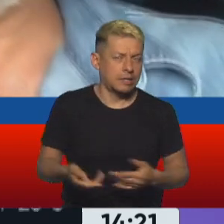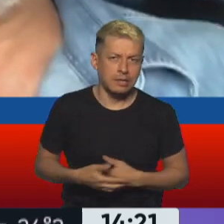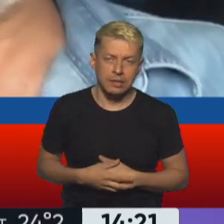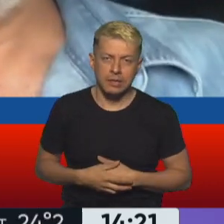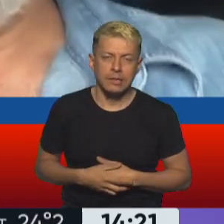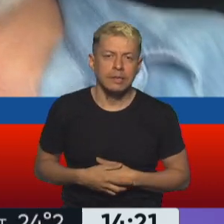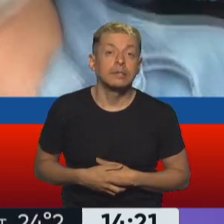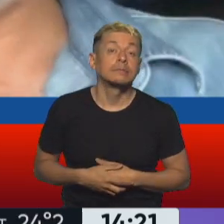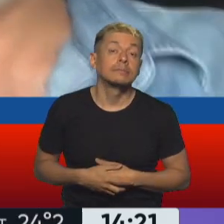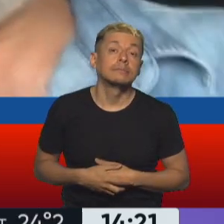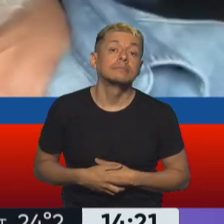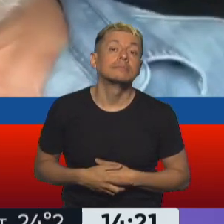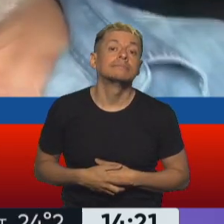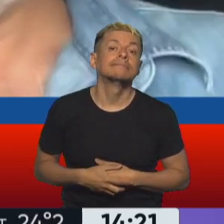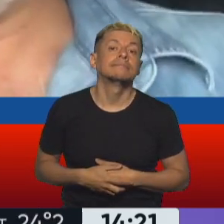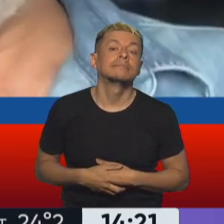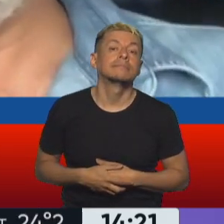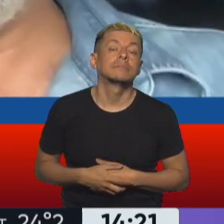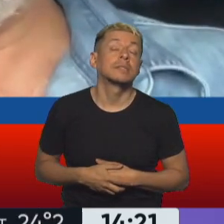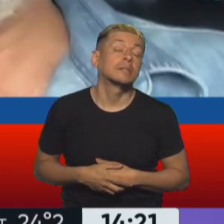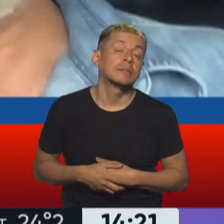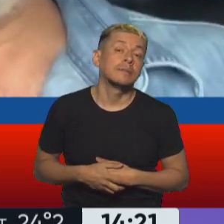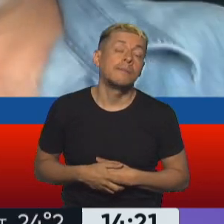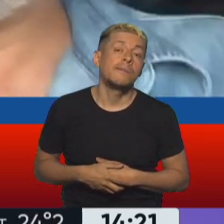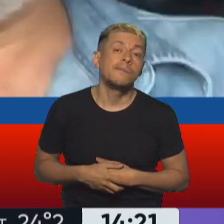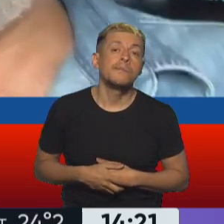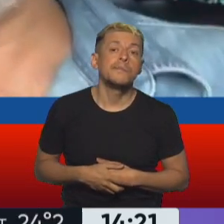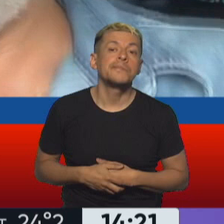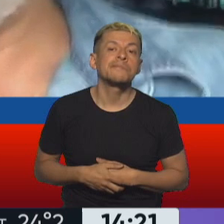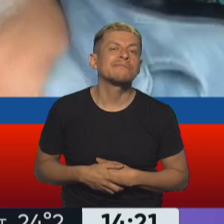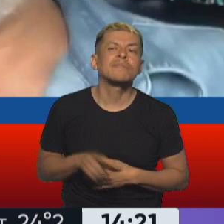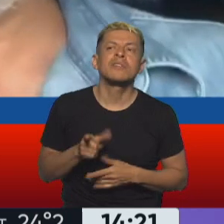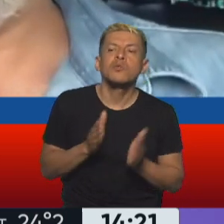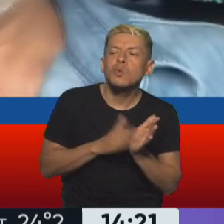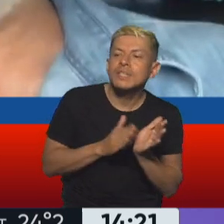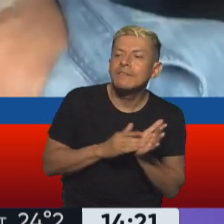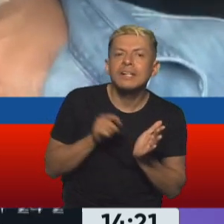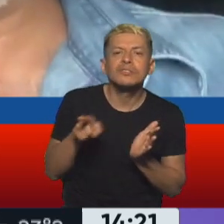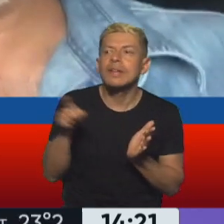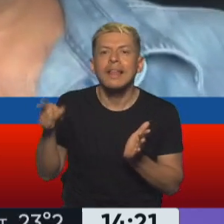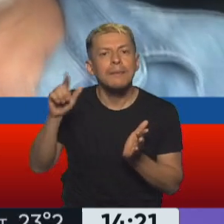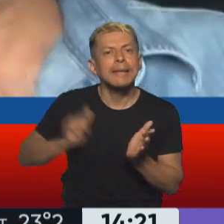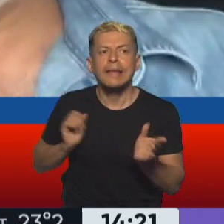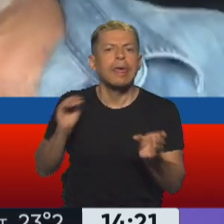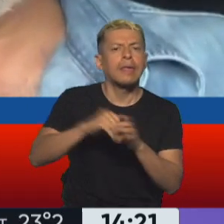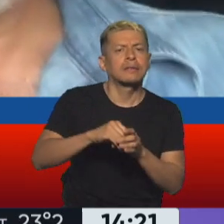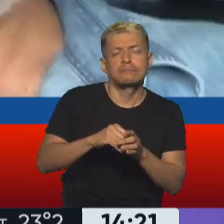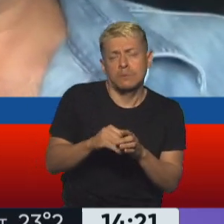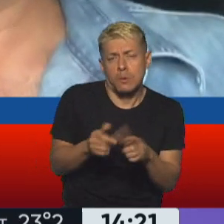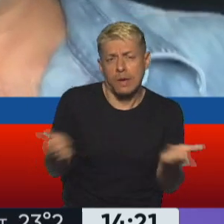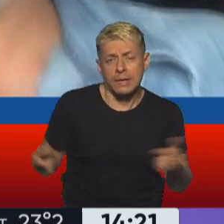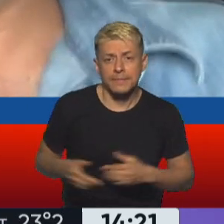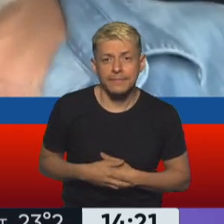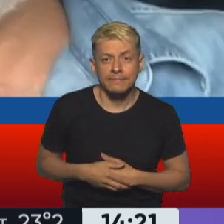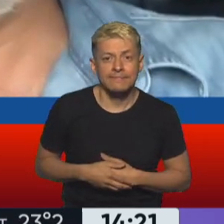sin exactamente una razón que podría justificar este tipo de intervención. Entonces yo creo que es mucho más bluff,